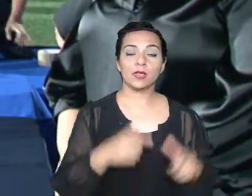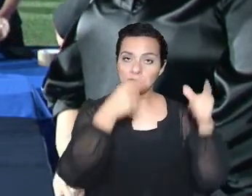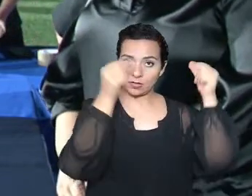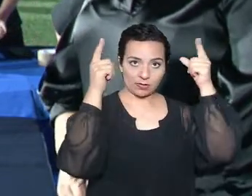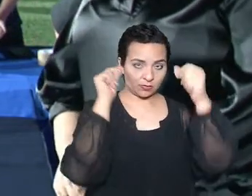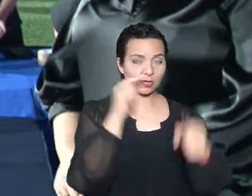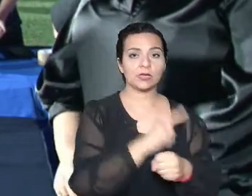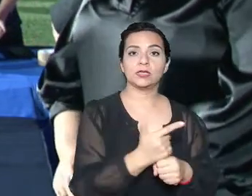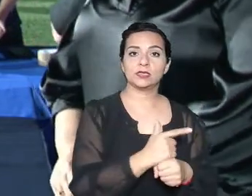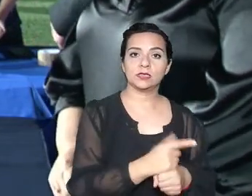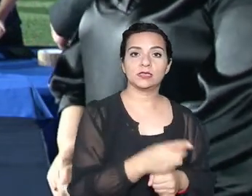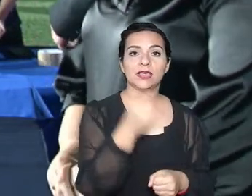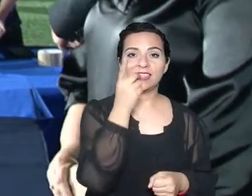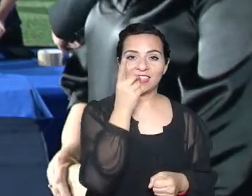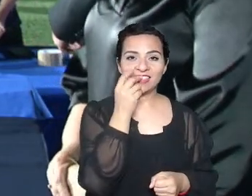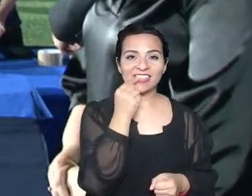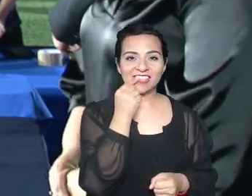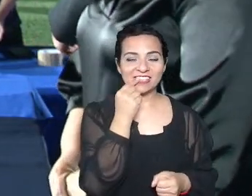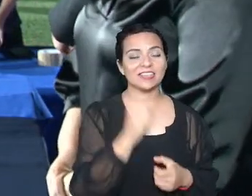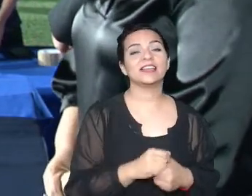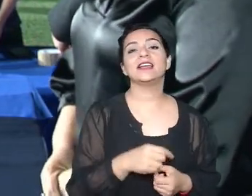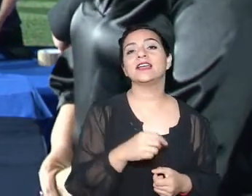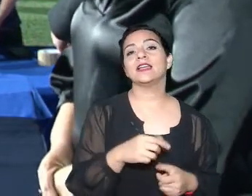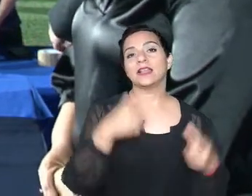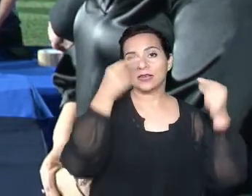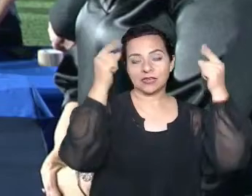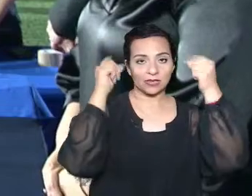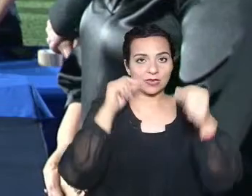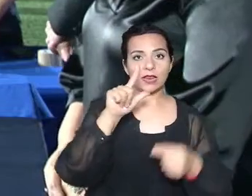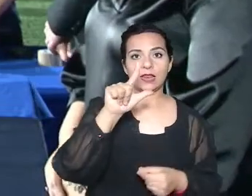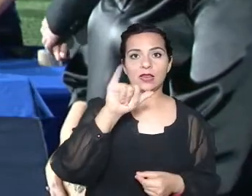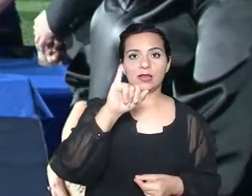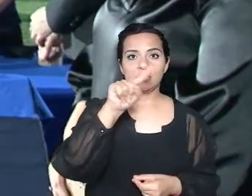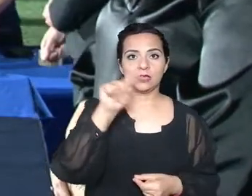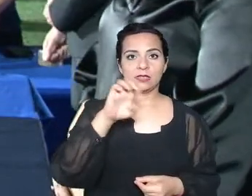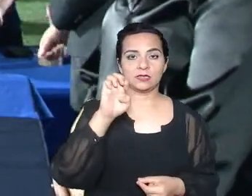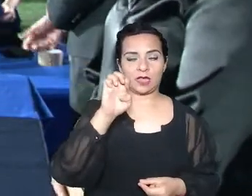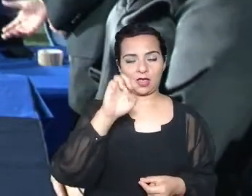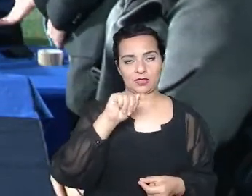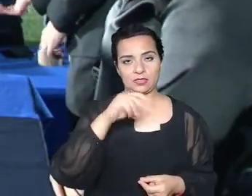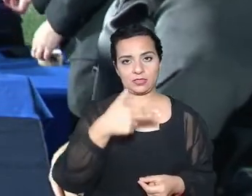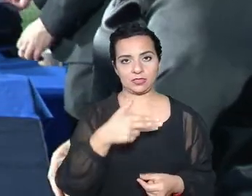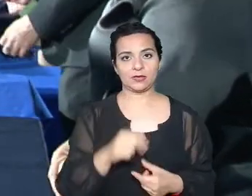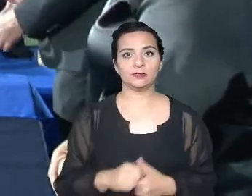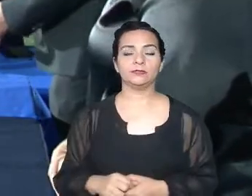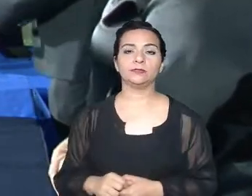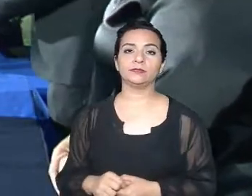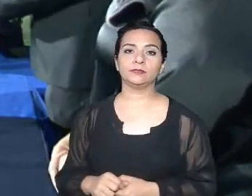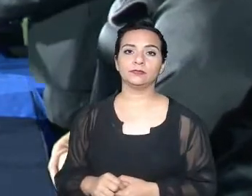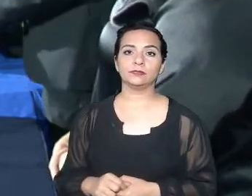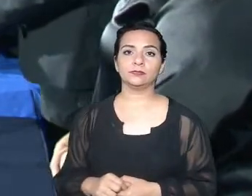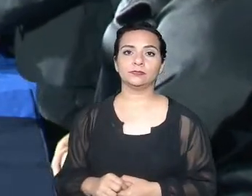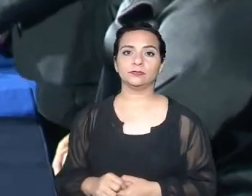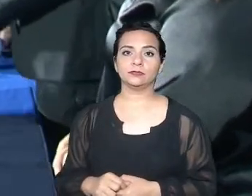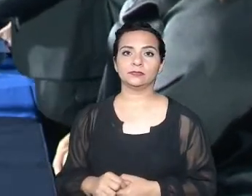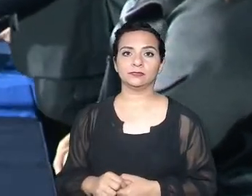Egresado de la licenciatura en odontología, egresada es Lisette Fernanda Encinas Acosta.